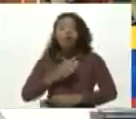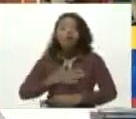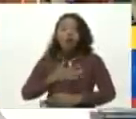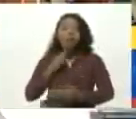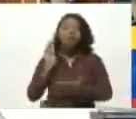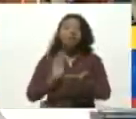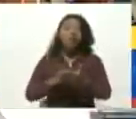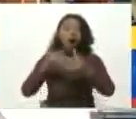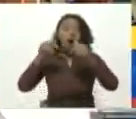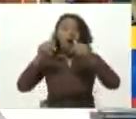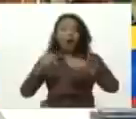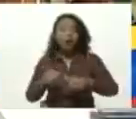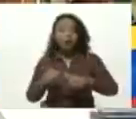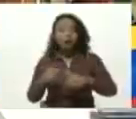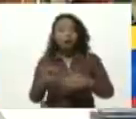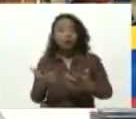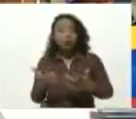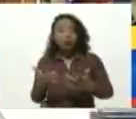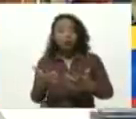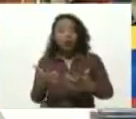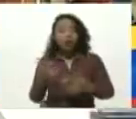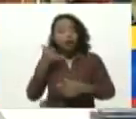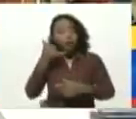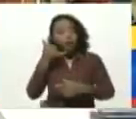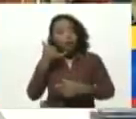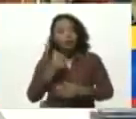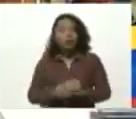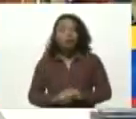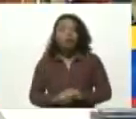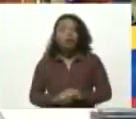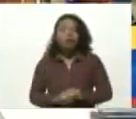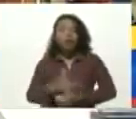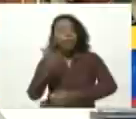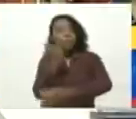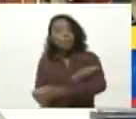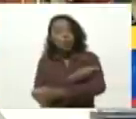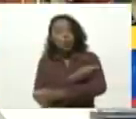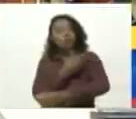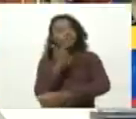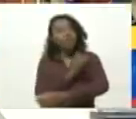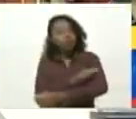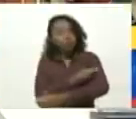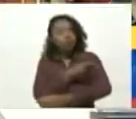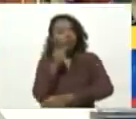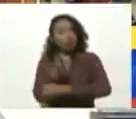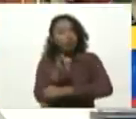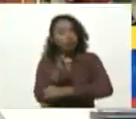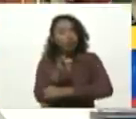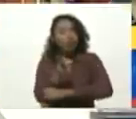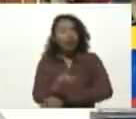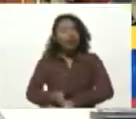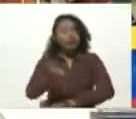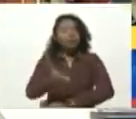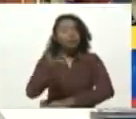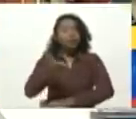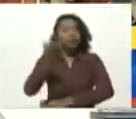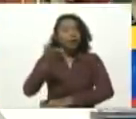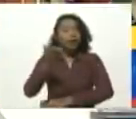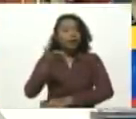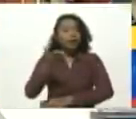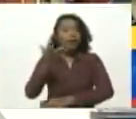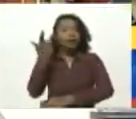aquí por el teléfono. A vacunarse, a vacunarse. Muy importante